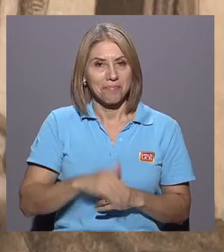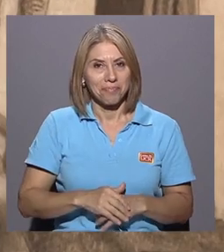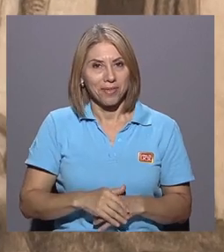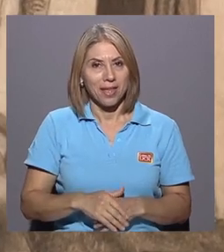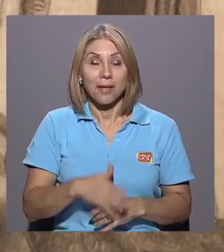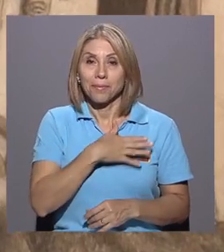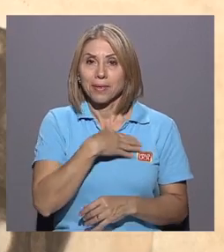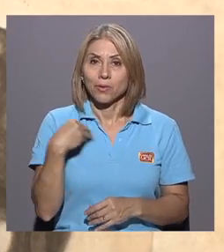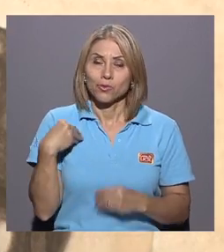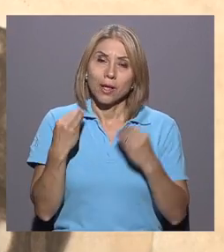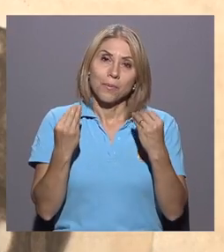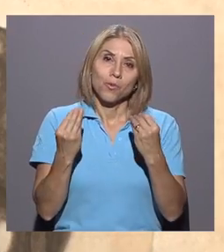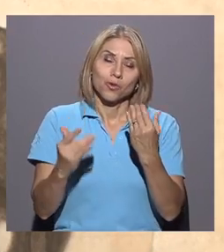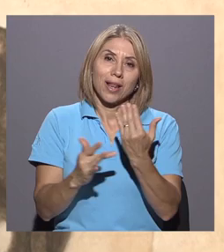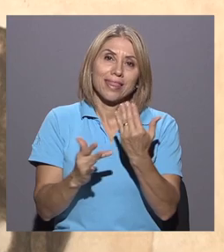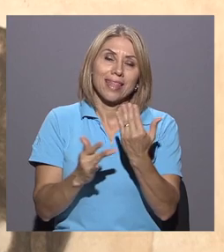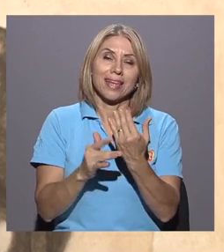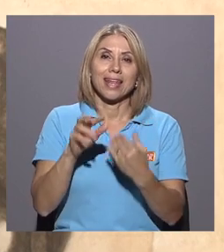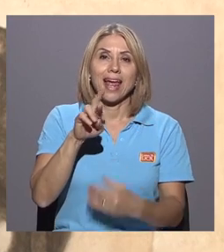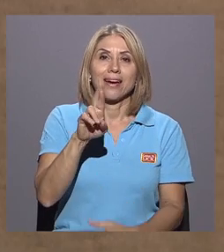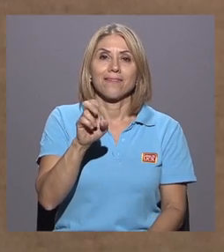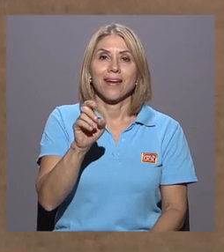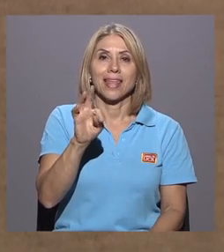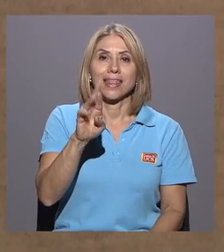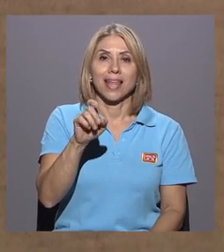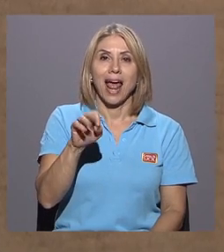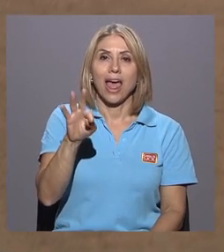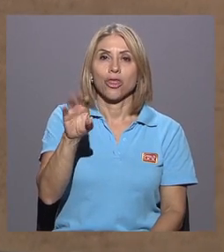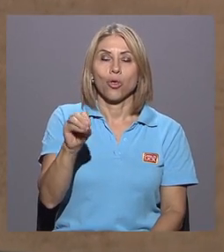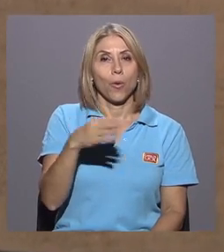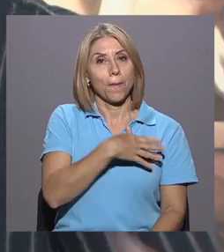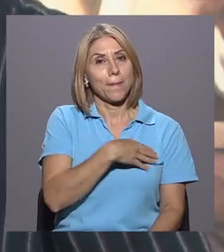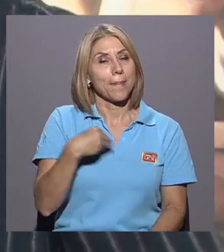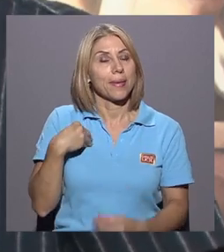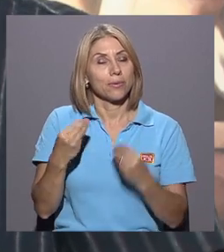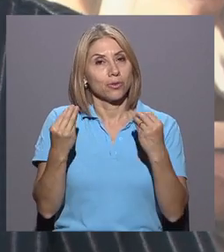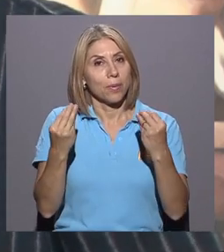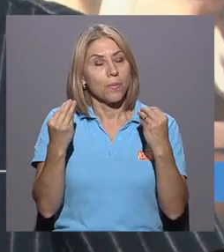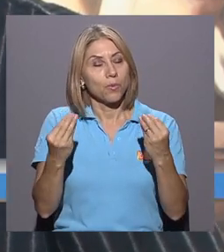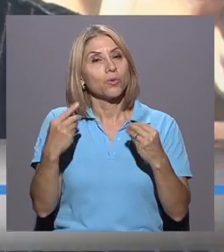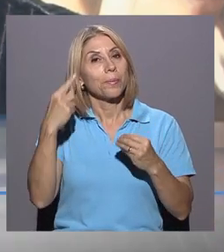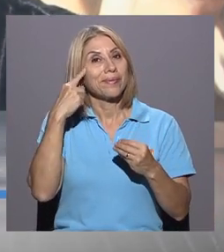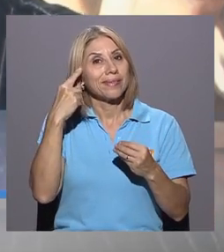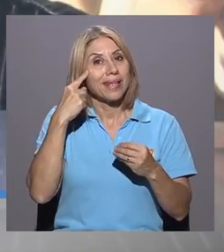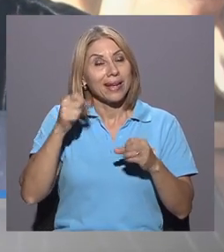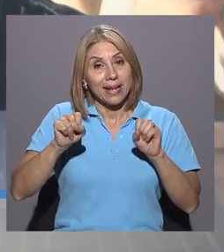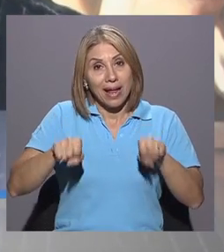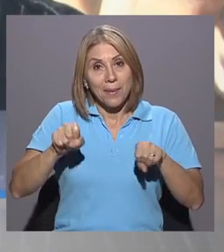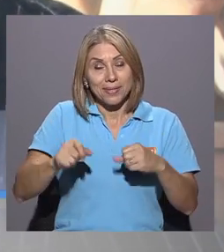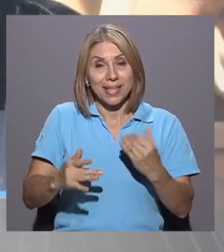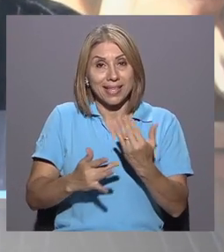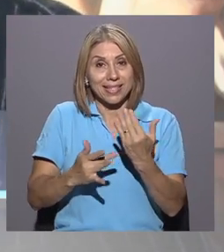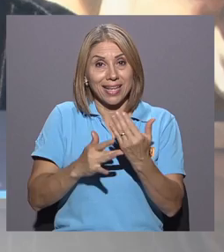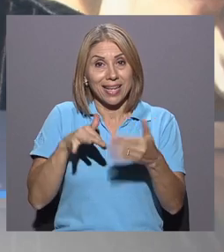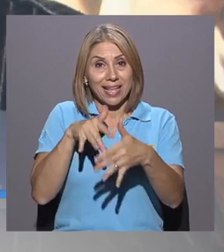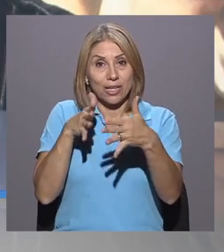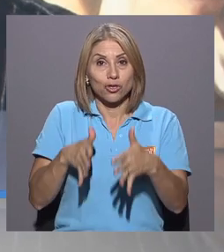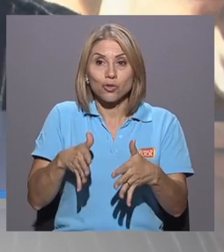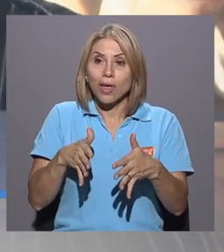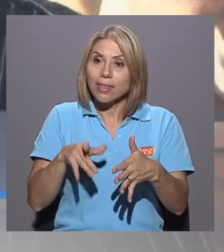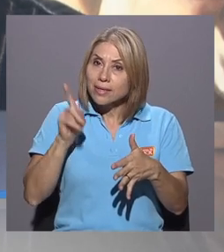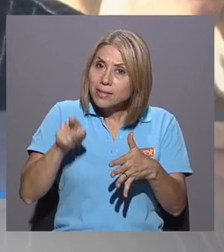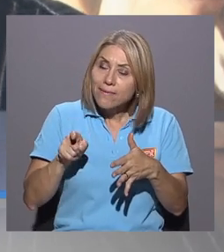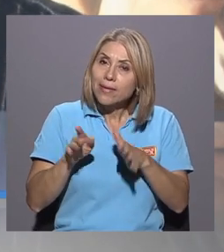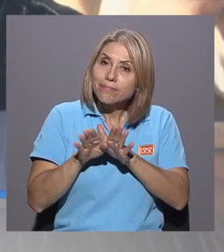me gusta mucho lo que es la técnica de retrato y me agrada un montón la idea de tener que expandir las capacidades técnicas de los estudiantes porque es